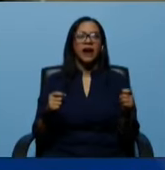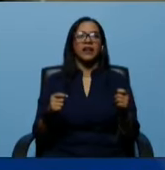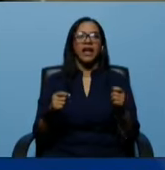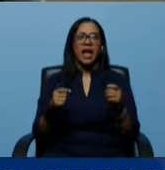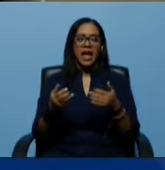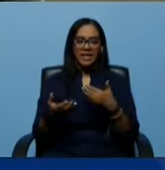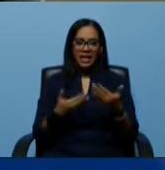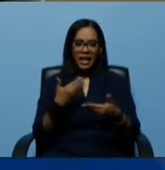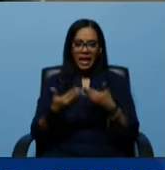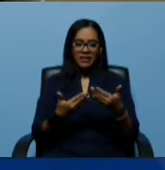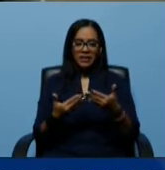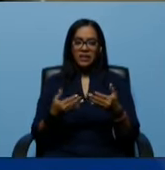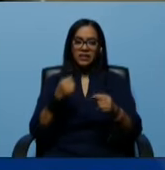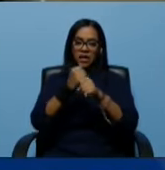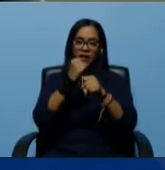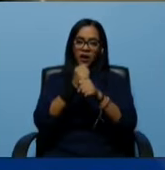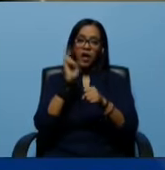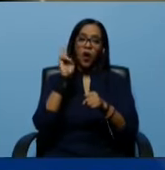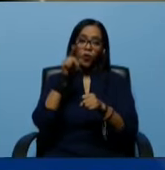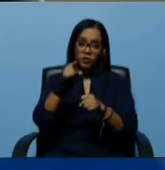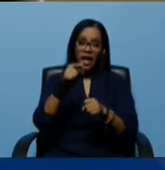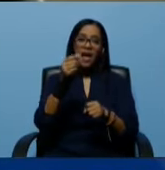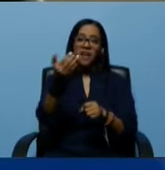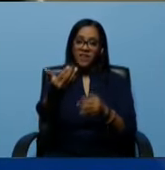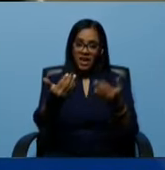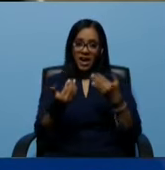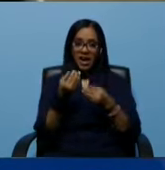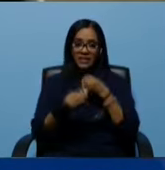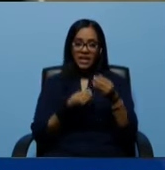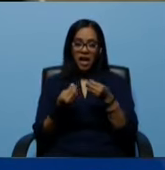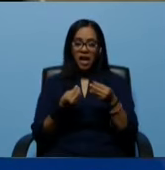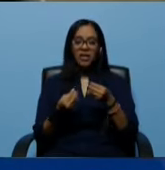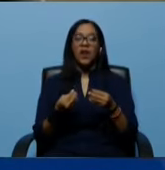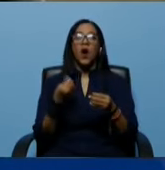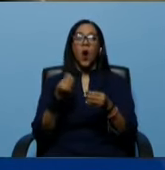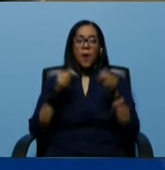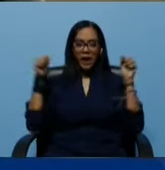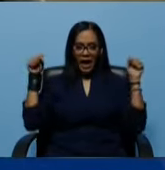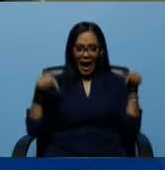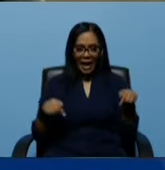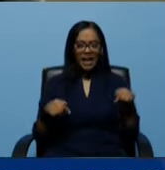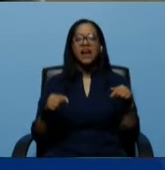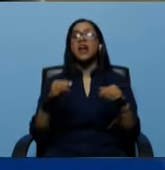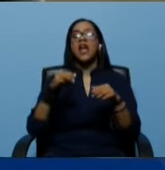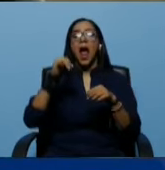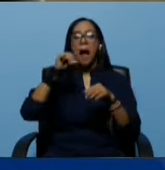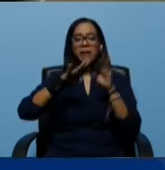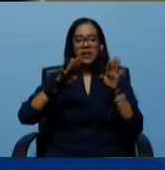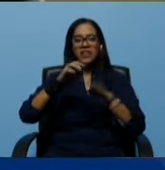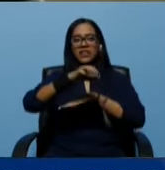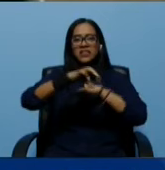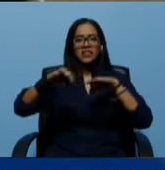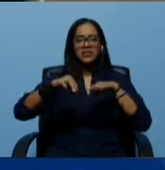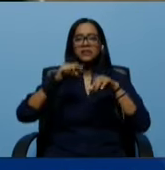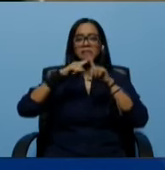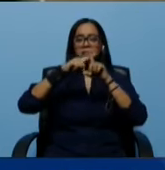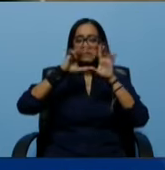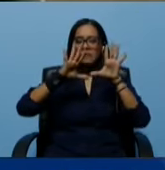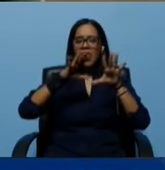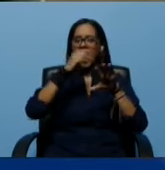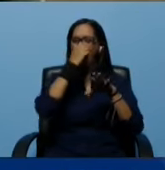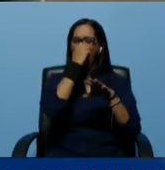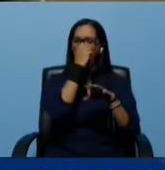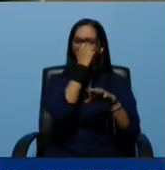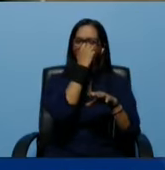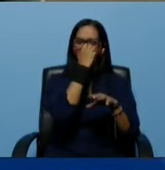van a culminar esas grandes obras que usted viene haciendo, como es en el Arturo Michelena, como es en el Museo de Arquitectura, el Cruz 10, y también fuera